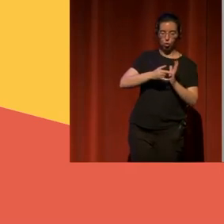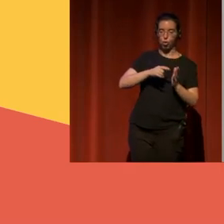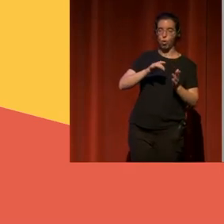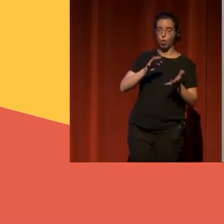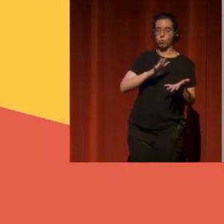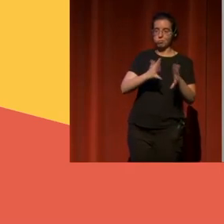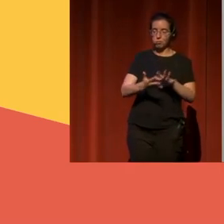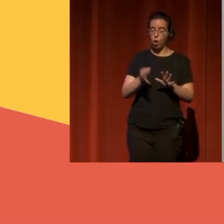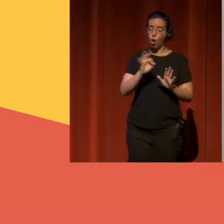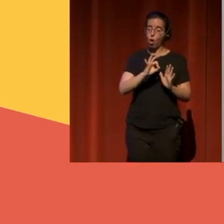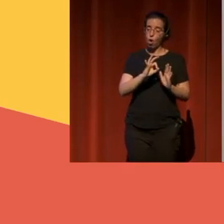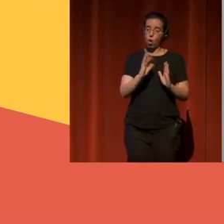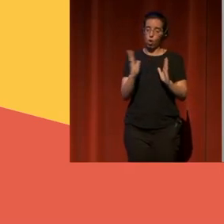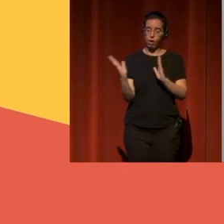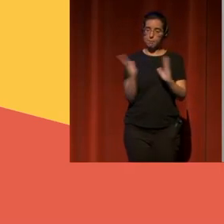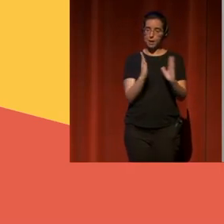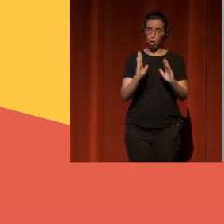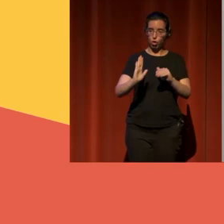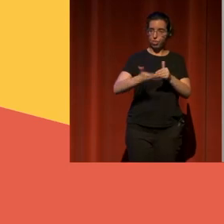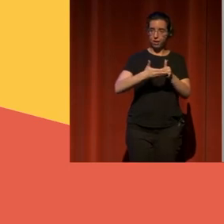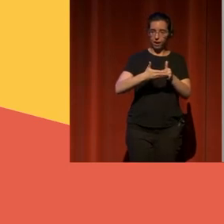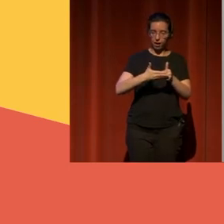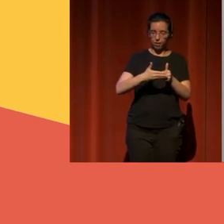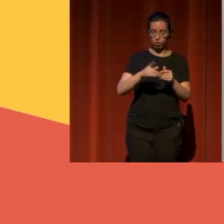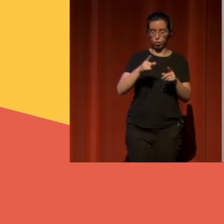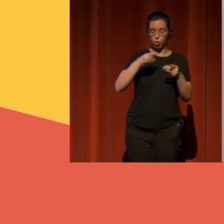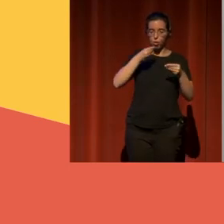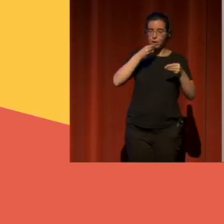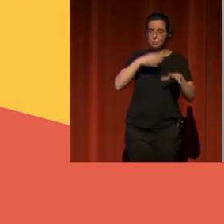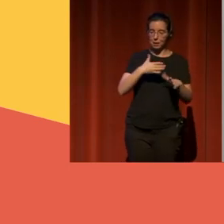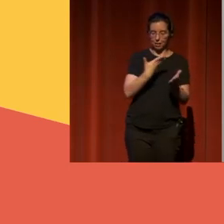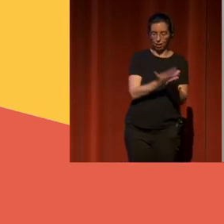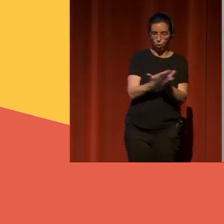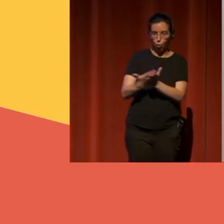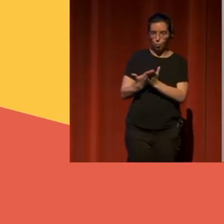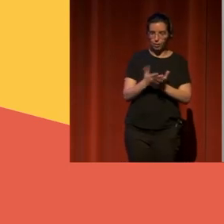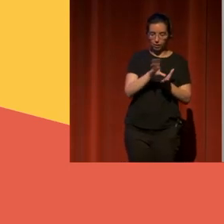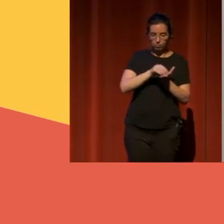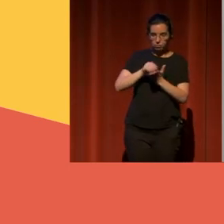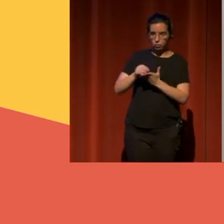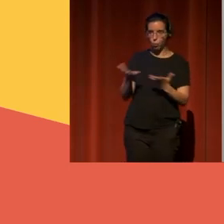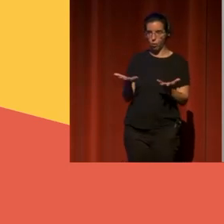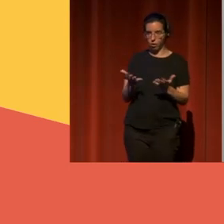o las fases concretas del mismo en un periodo cerrado y que se tratara de experiencias documentadas.